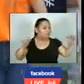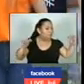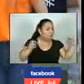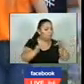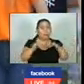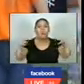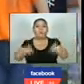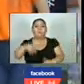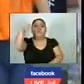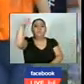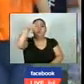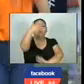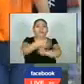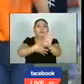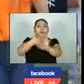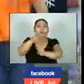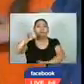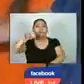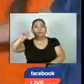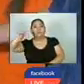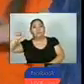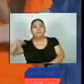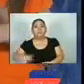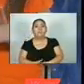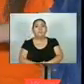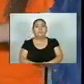para dar clases de lengua de señas.